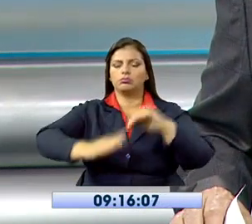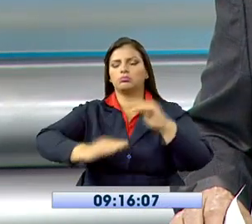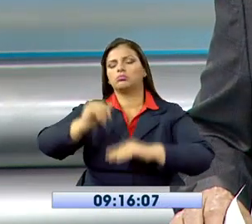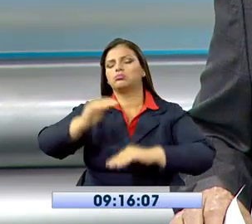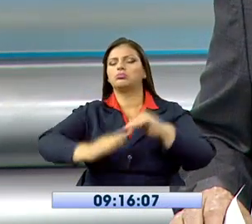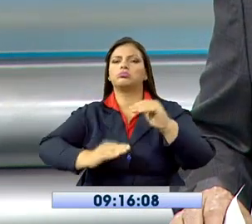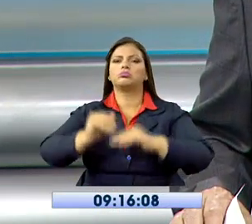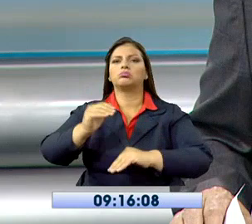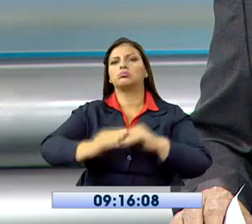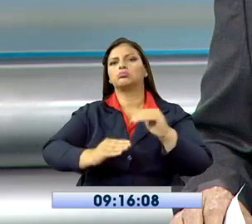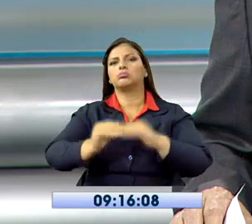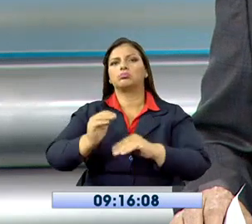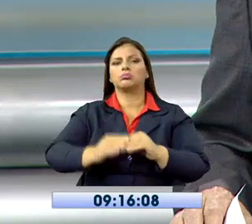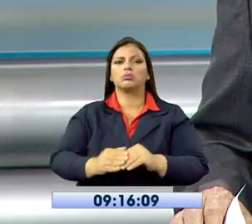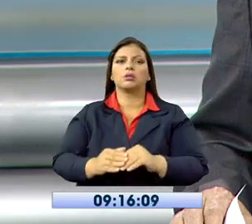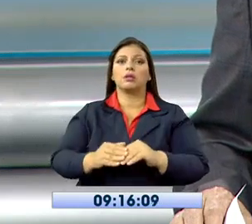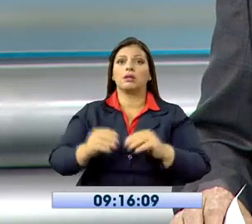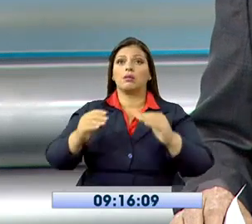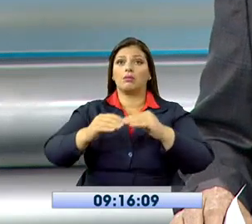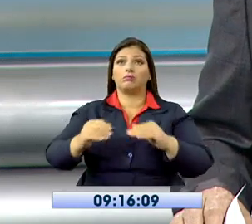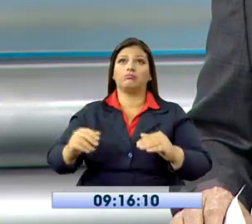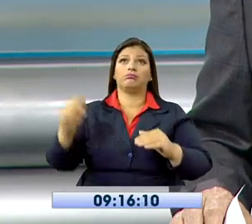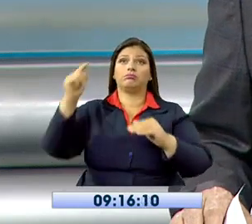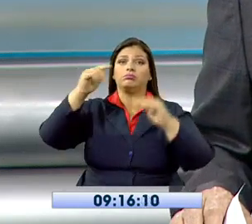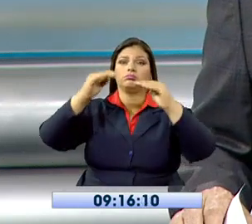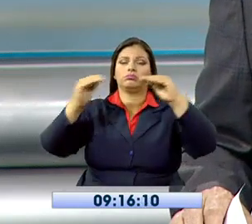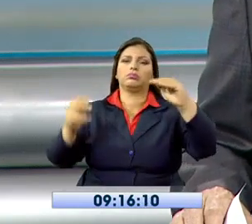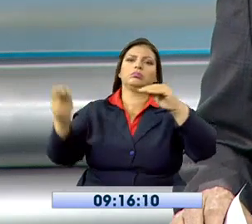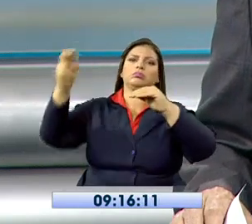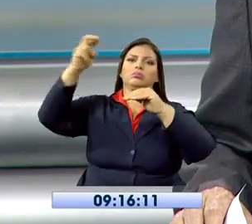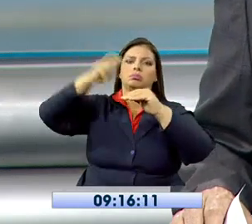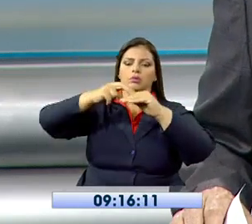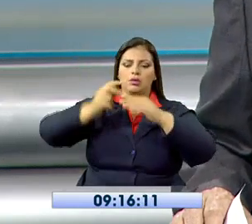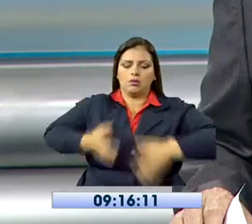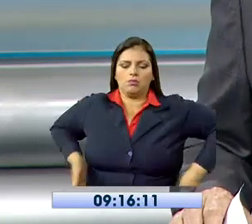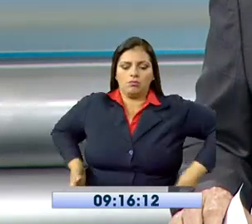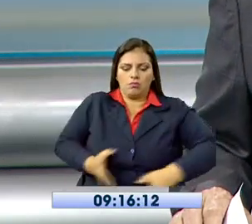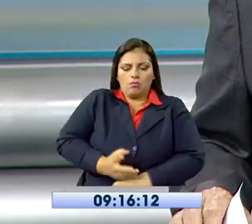olvidado colocarse el arnés de seguridad. ¡Qué terrible olvido! Veamos.